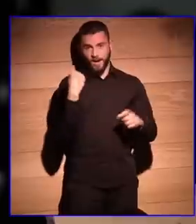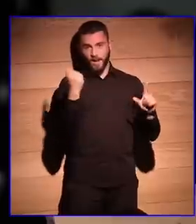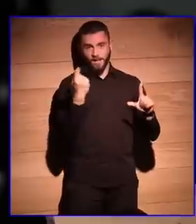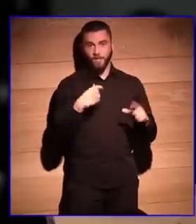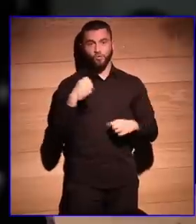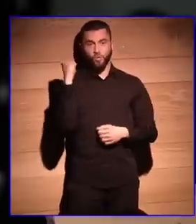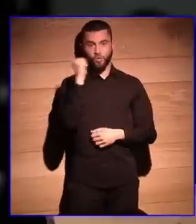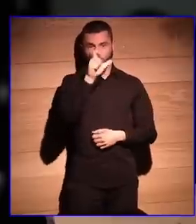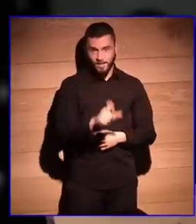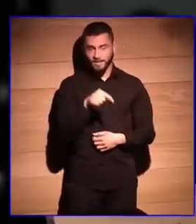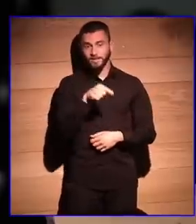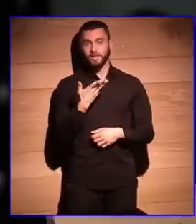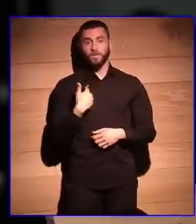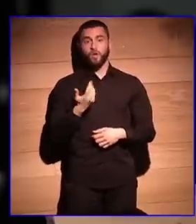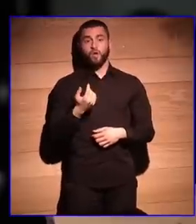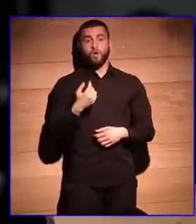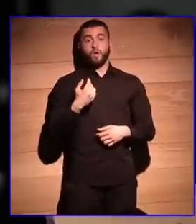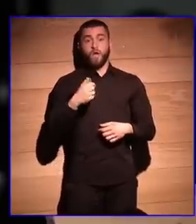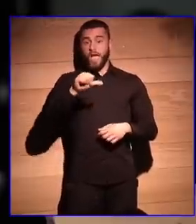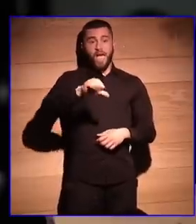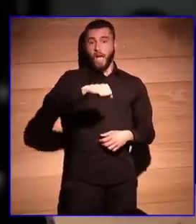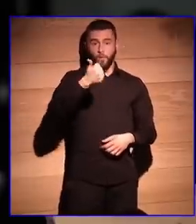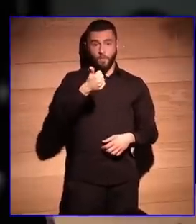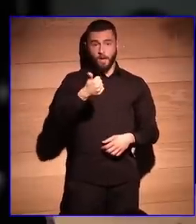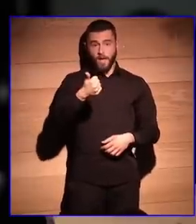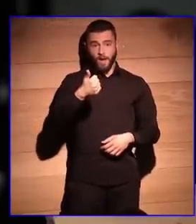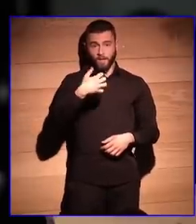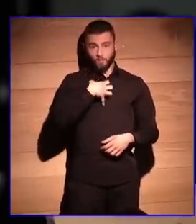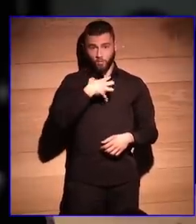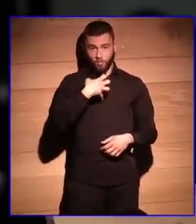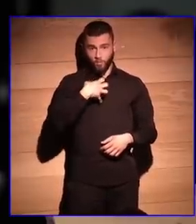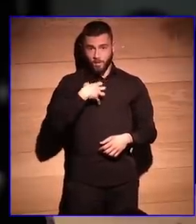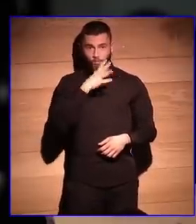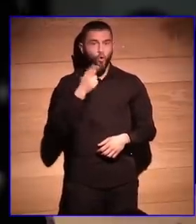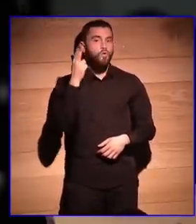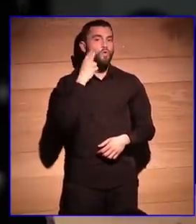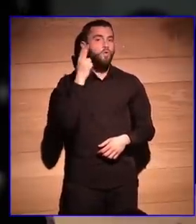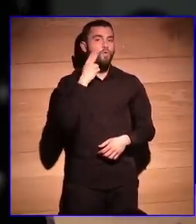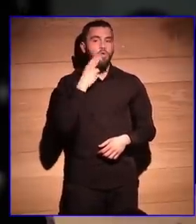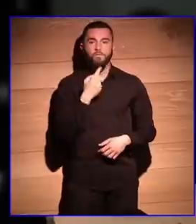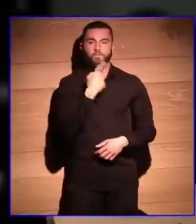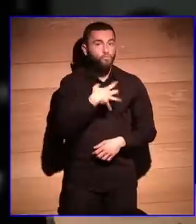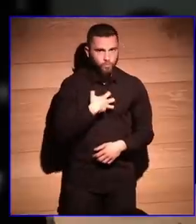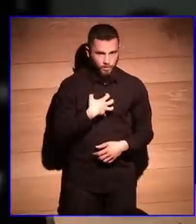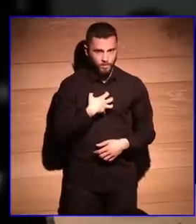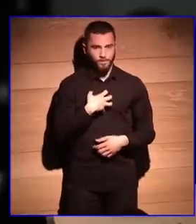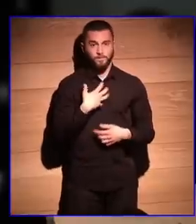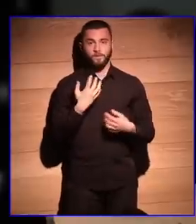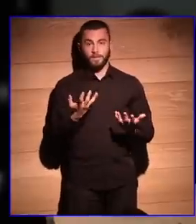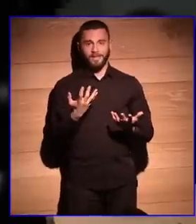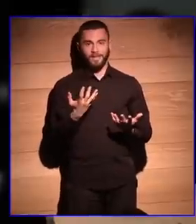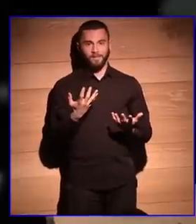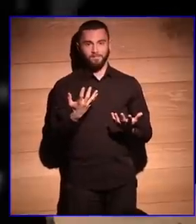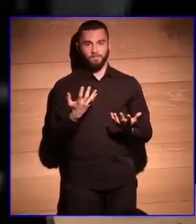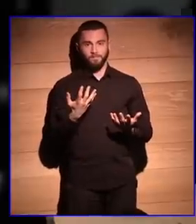manera de aprobarle un solo acto, que te enfrenta a situaciones absolutamente arbitrarias de horror innombrable, y que sin embargo no quieres que